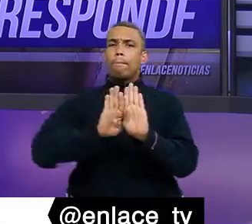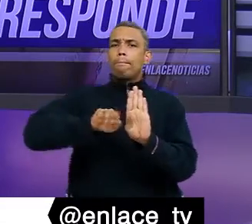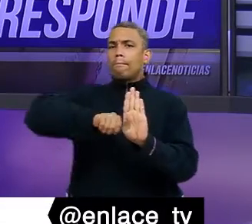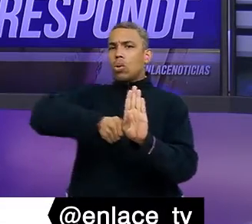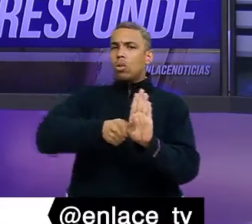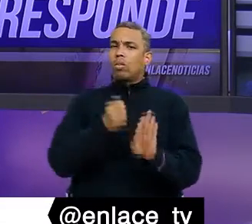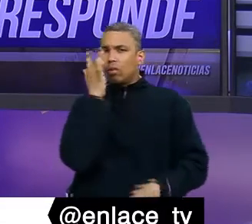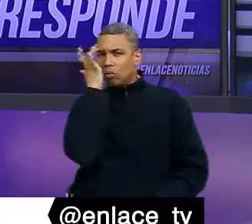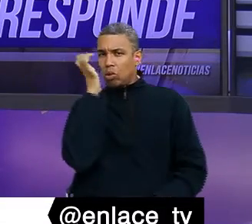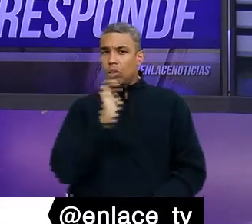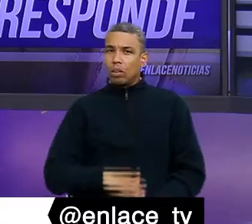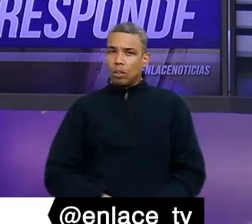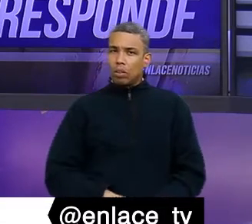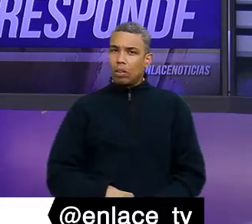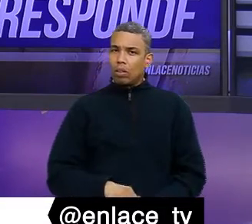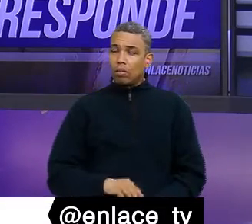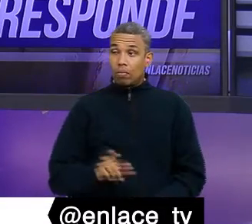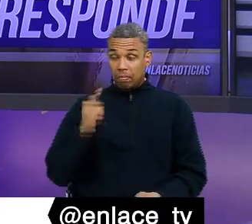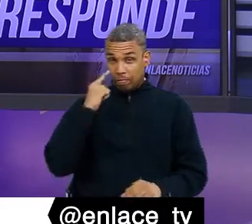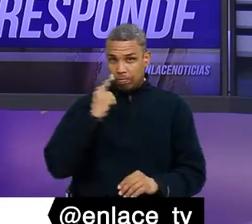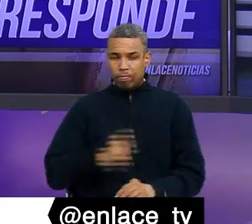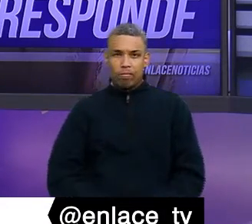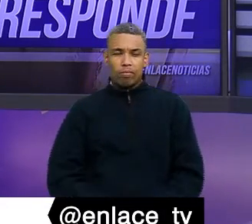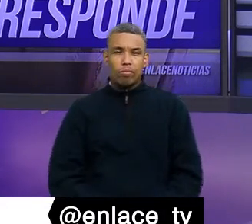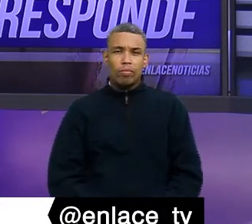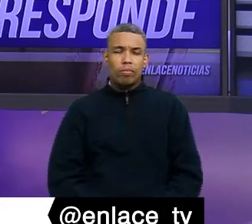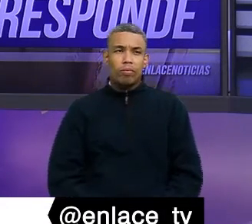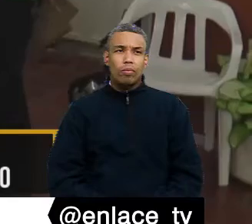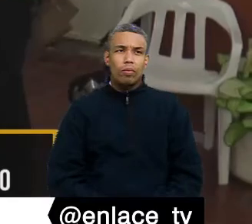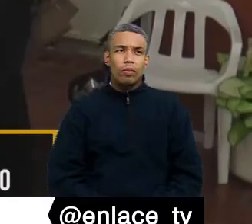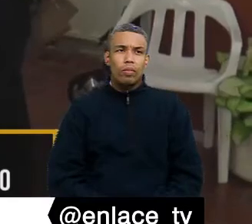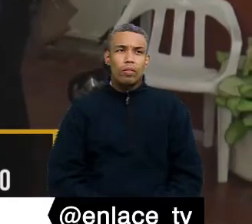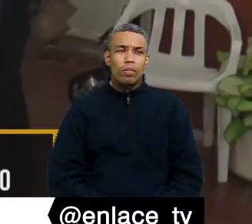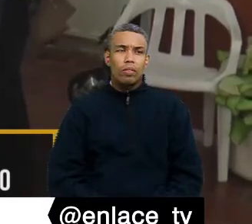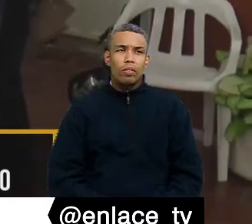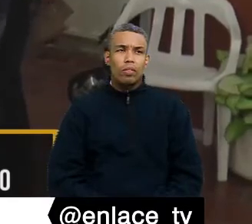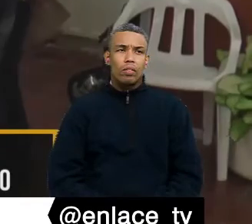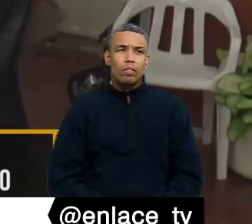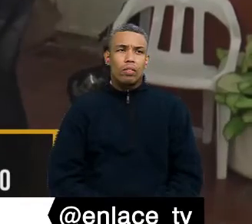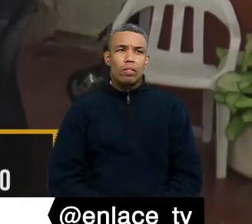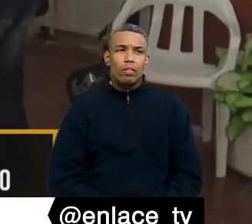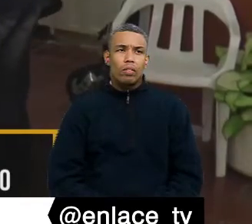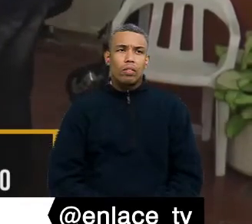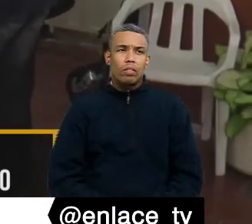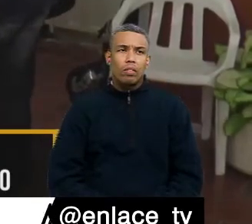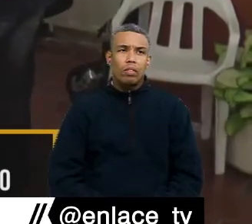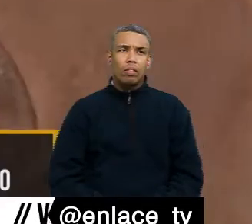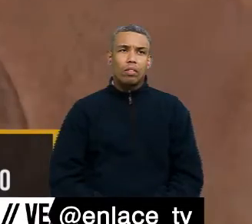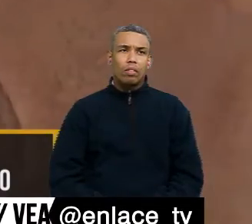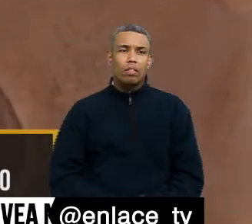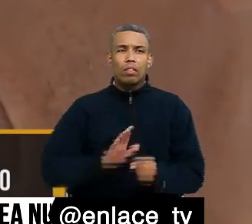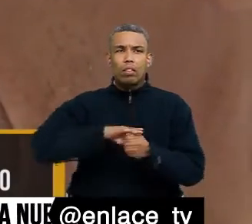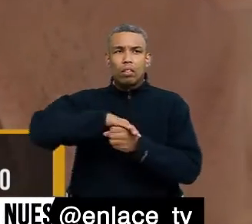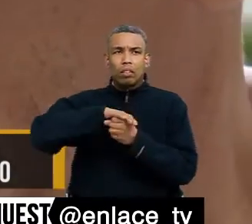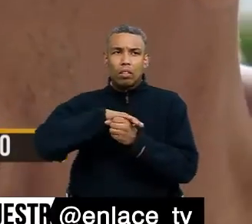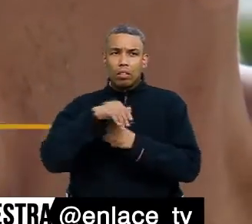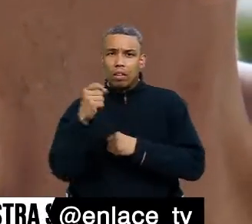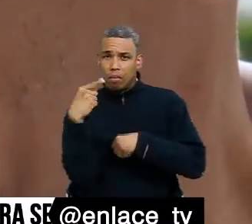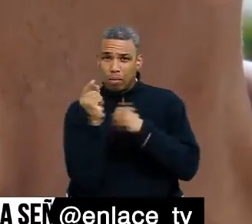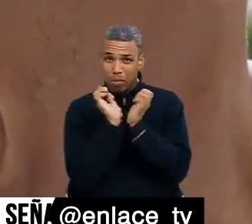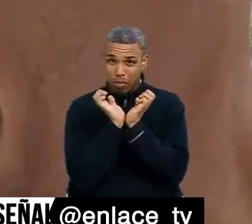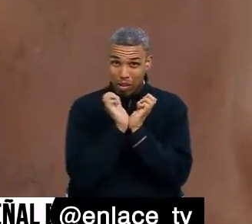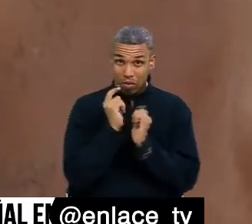saliente entregar inventario correspondiente al lugar. El presidente de la Junta de Acción Comunal del barrio 1 de mayo se ha pronunciado ante la denuncia del